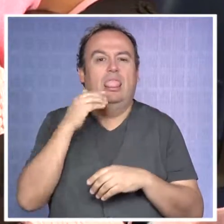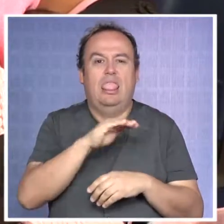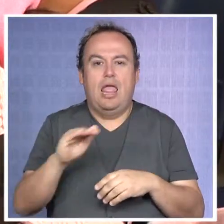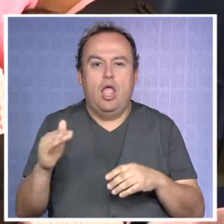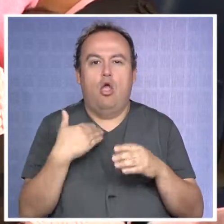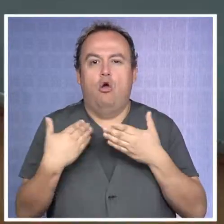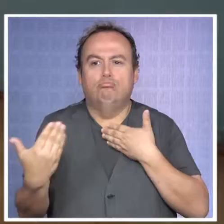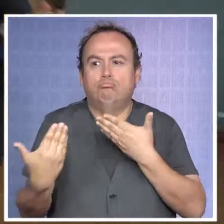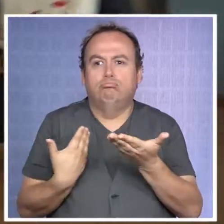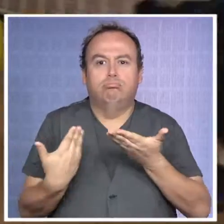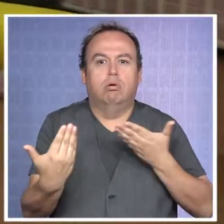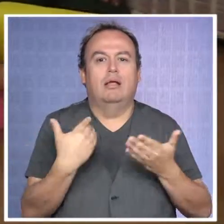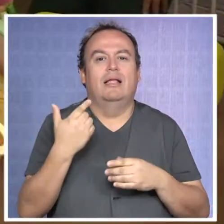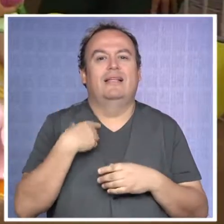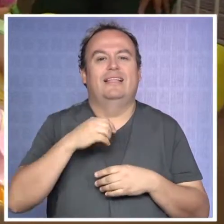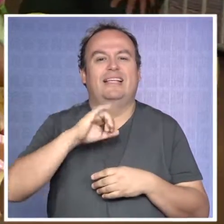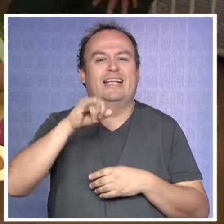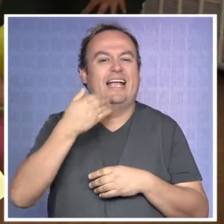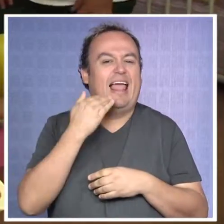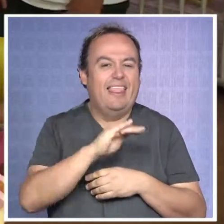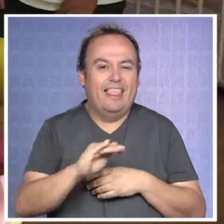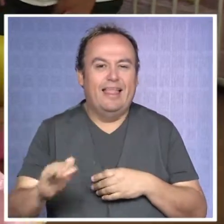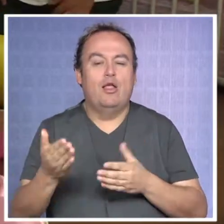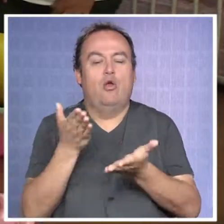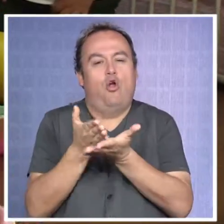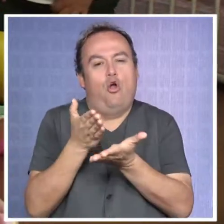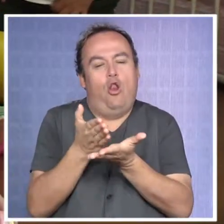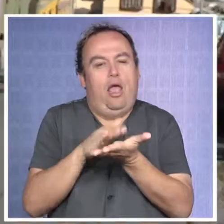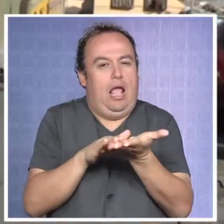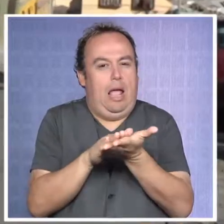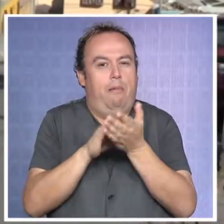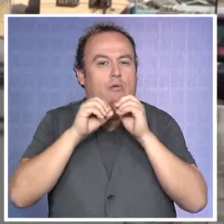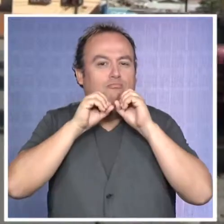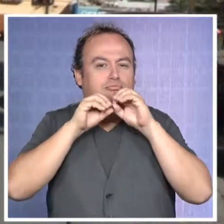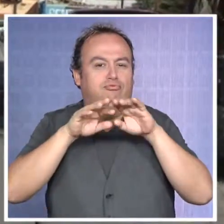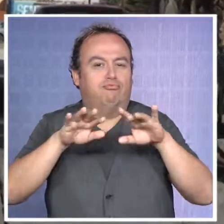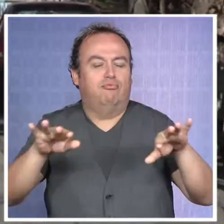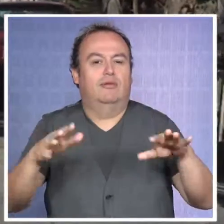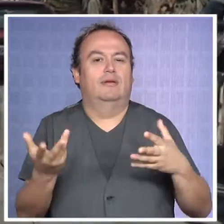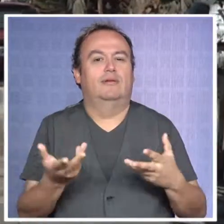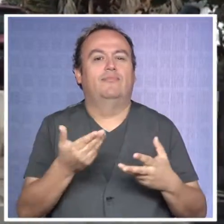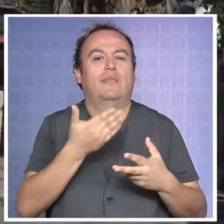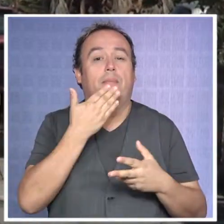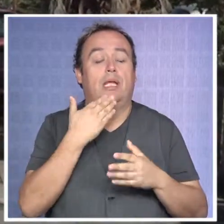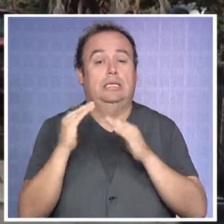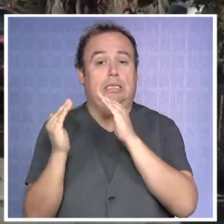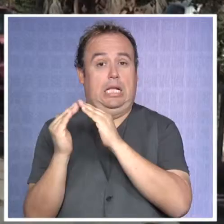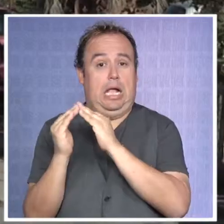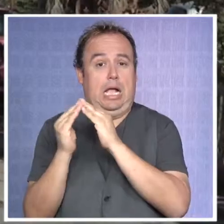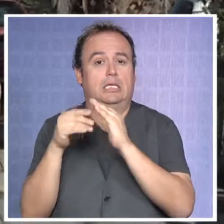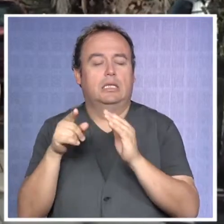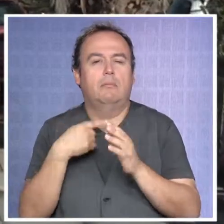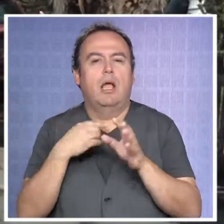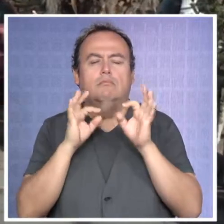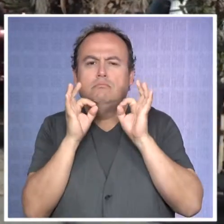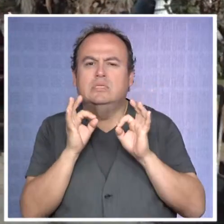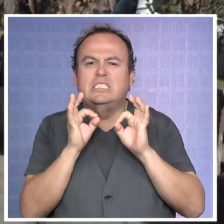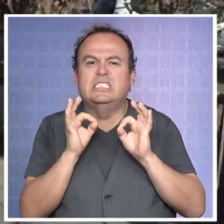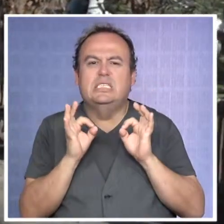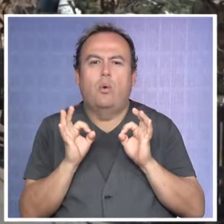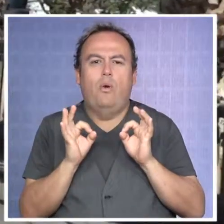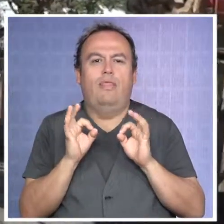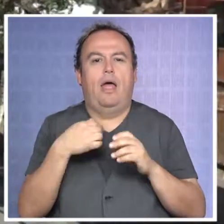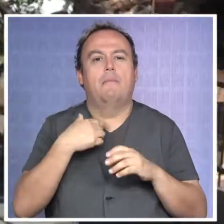niños conviven, por ejemplo, en jardines infantiles y colegios. En los hogares es importante también tomar ciertas medidas para